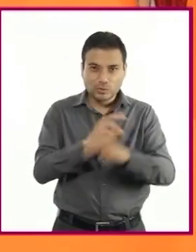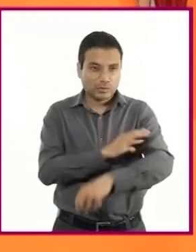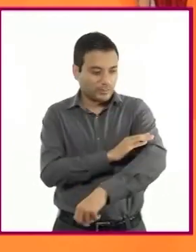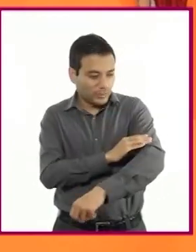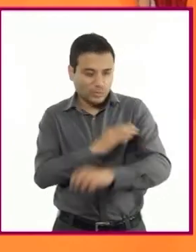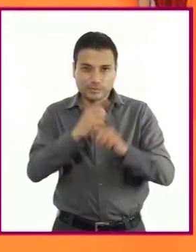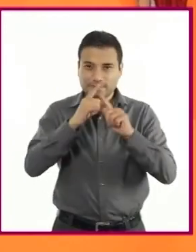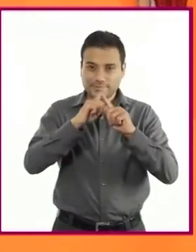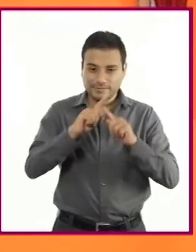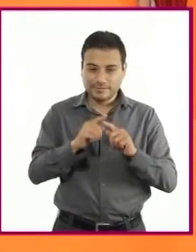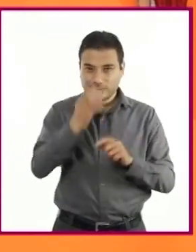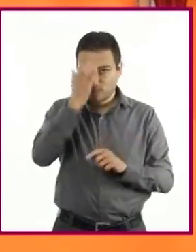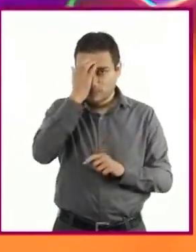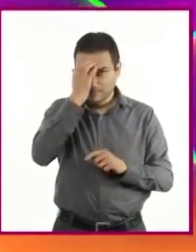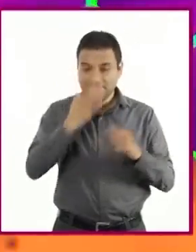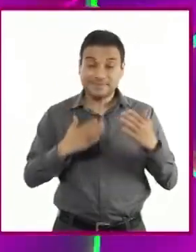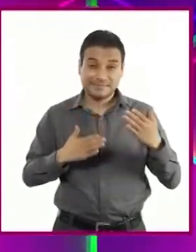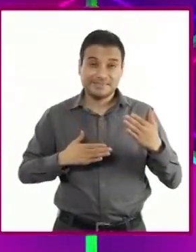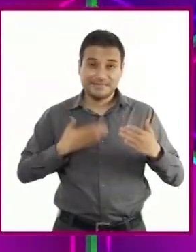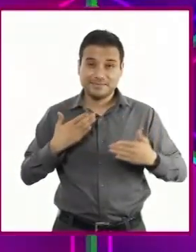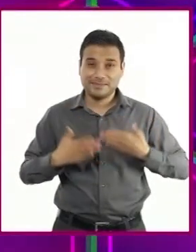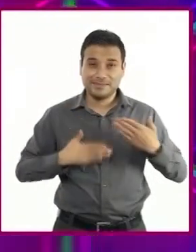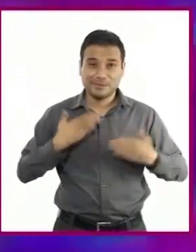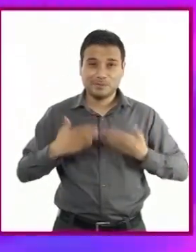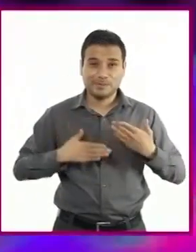bailar. Será muy divertido.